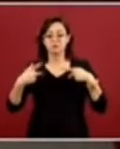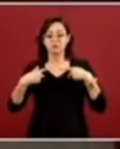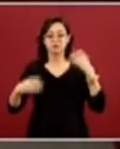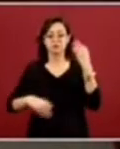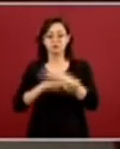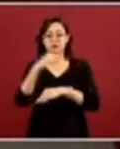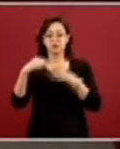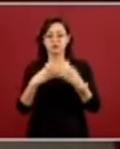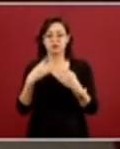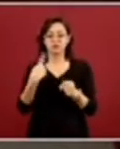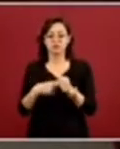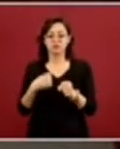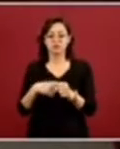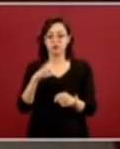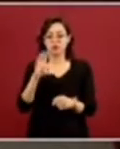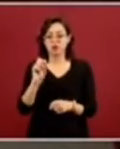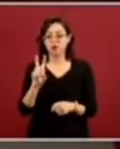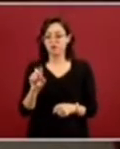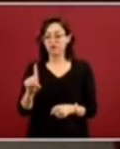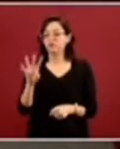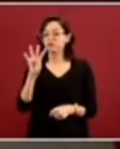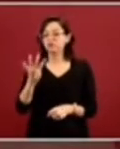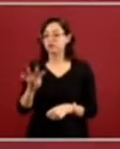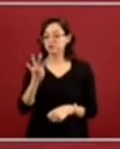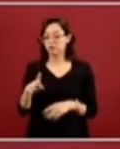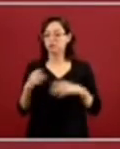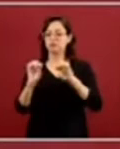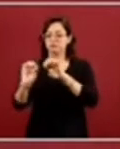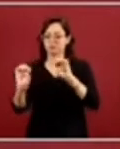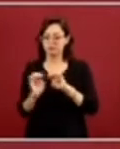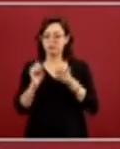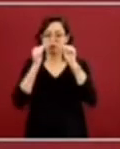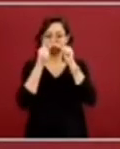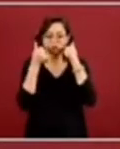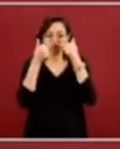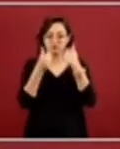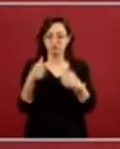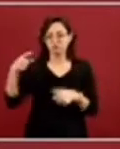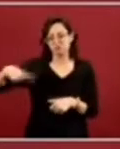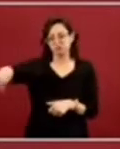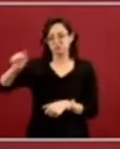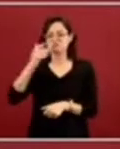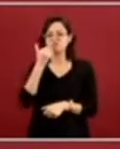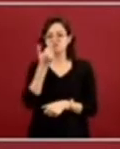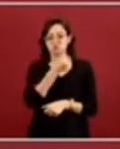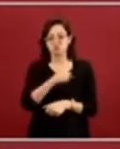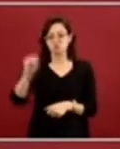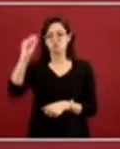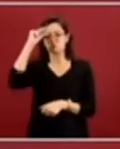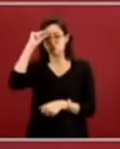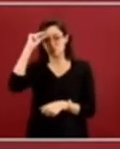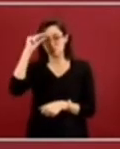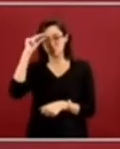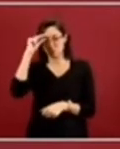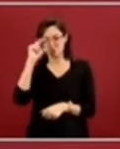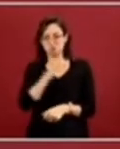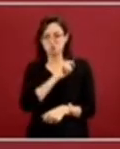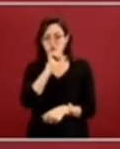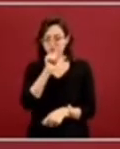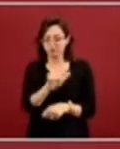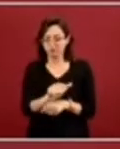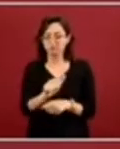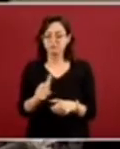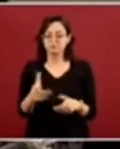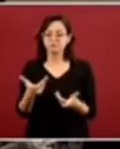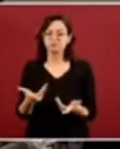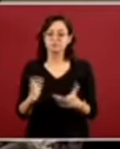tenga COVID-19 sea tratado por un equipo con el conocimiento necesario, con la especialización requerida y